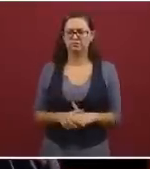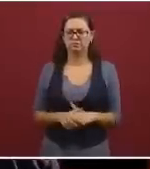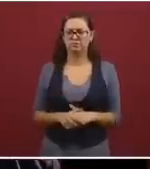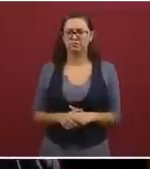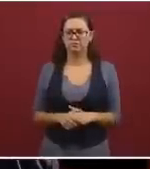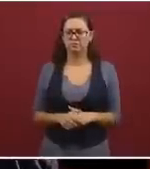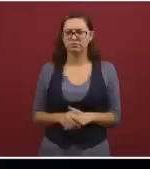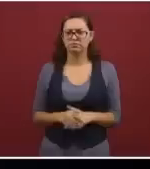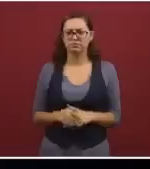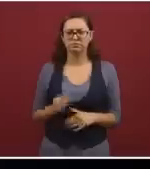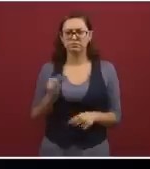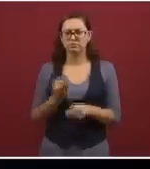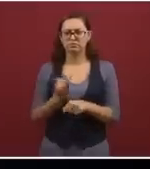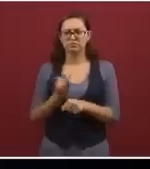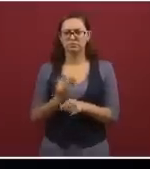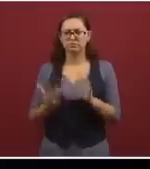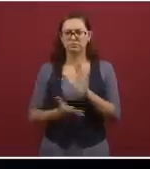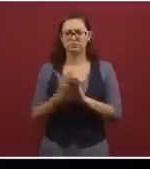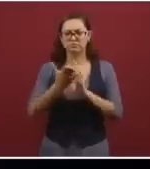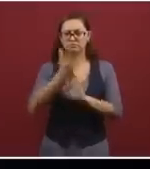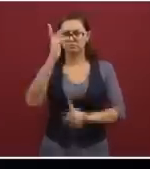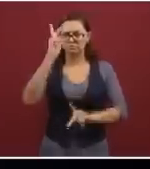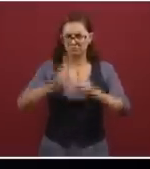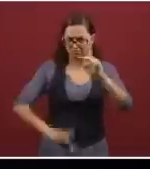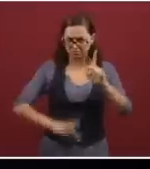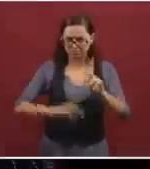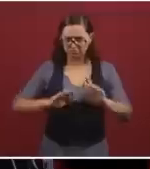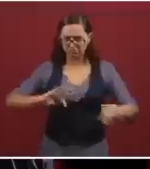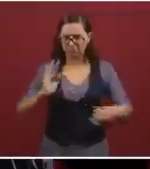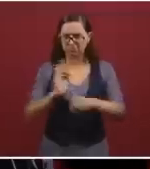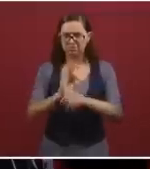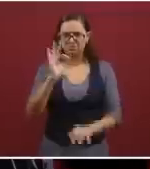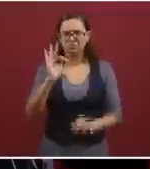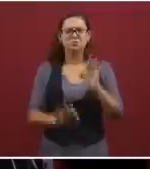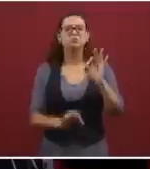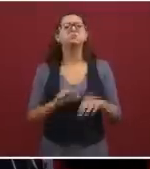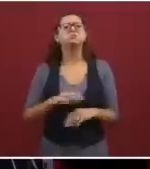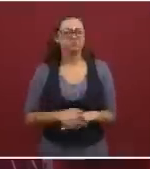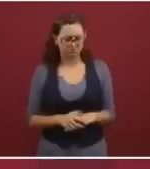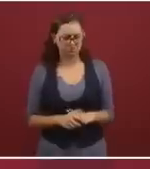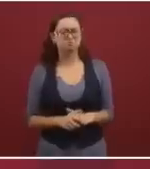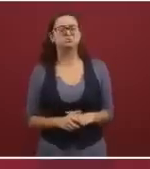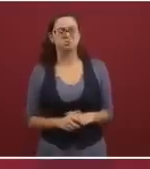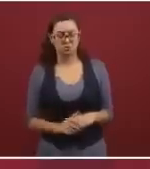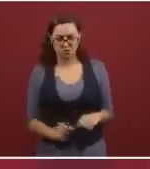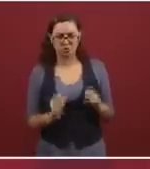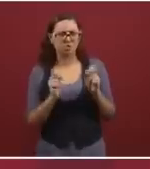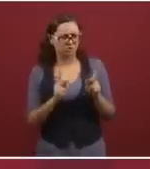Frenaron la obra ya a través de un amparo. ¿Usted qué opina acerca de eso? Por eso, pero eso es lo que ustedes